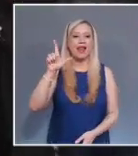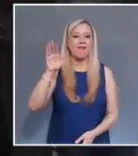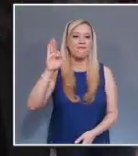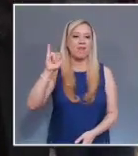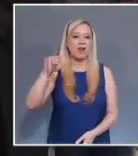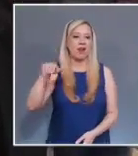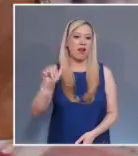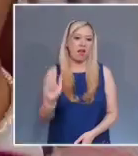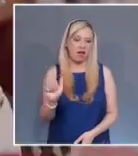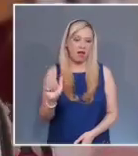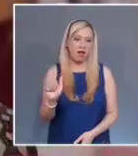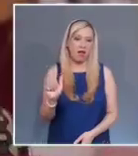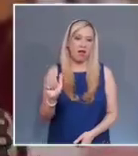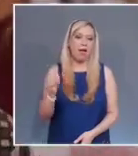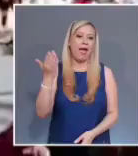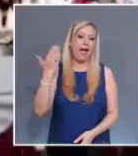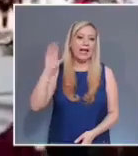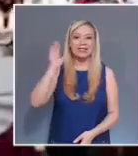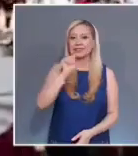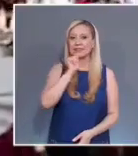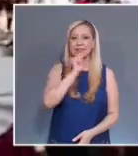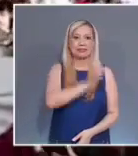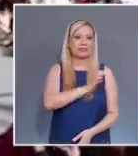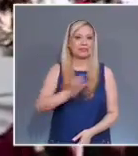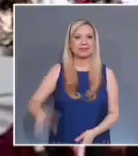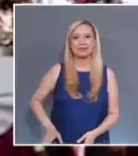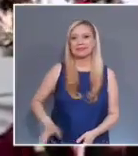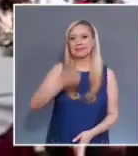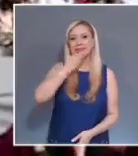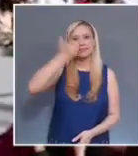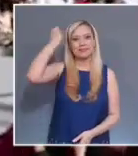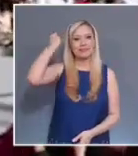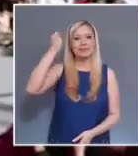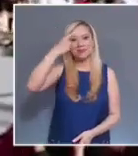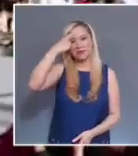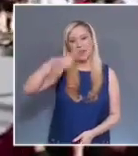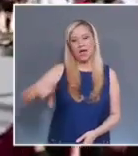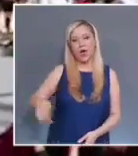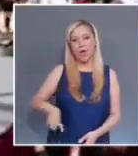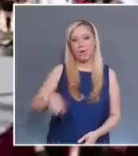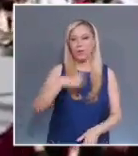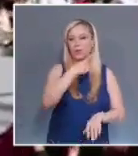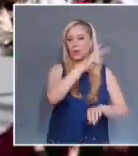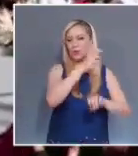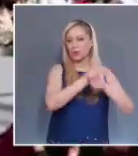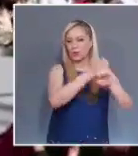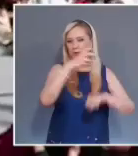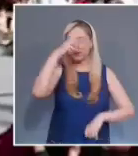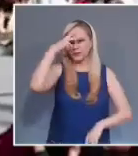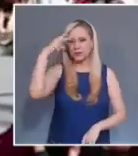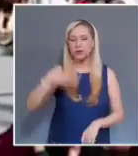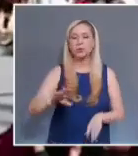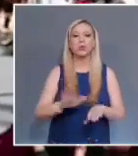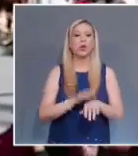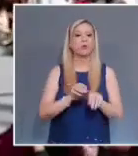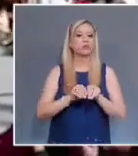la gubernatura del Estado de México. Consideró que aunque la difusión se realizó en el periodo de